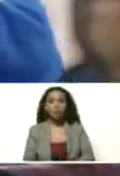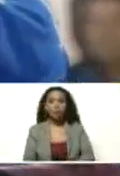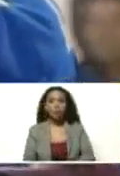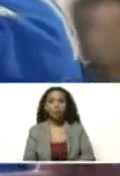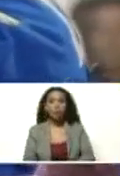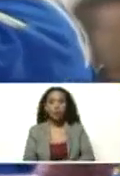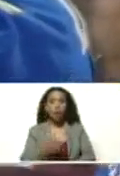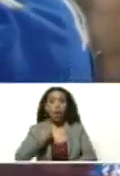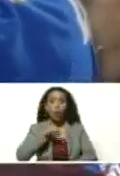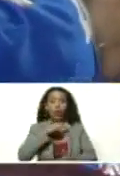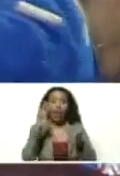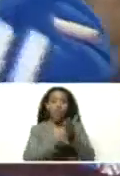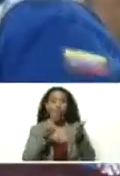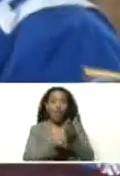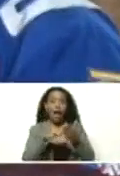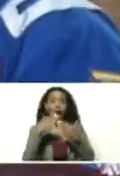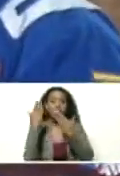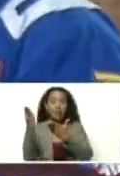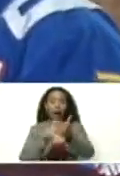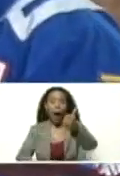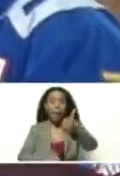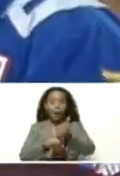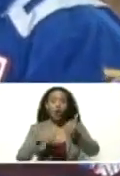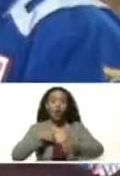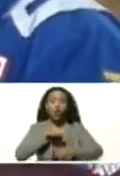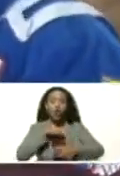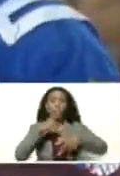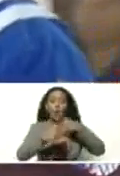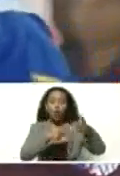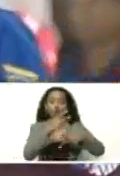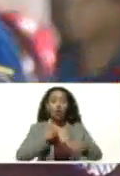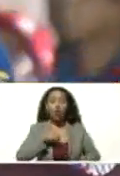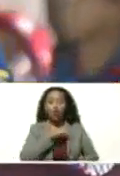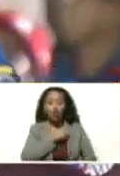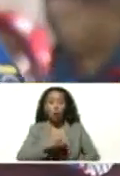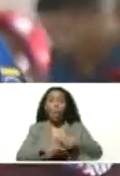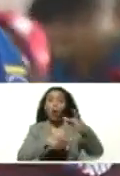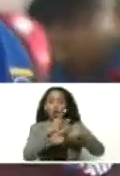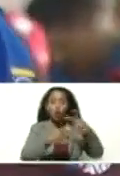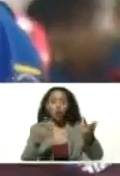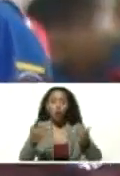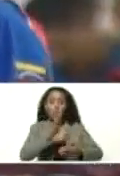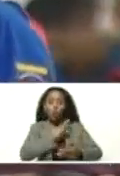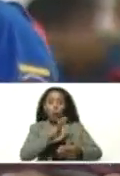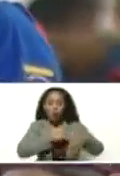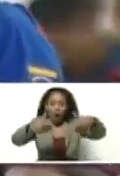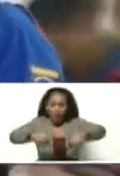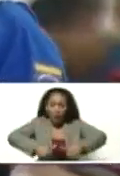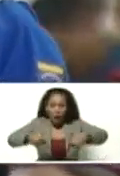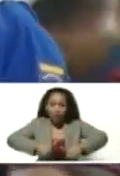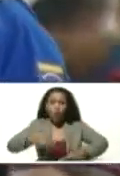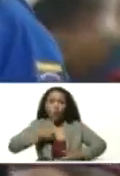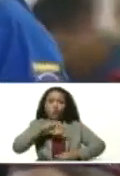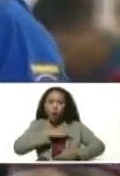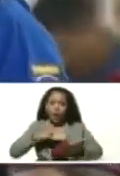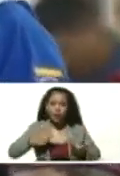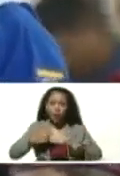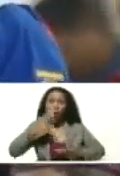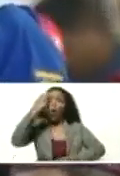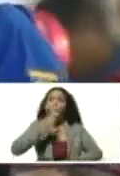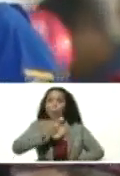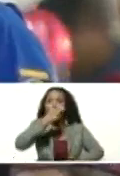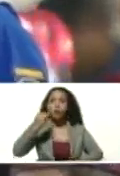Nuestra verdad es esa, detrás de usted, estamos produciendo. Y estamos produciendo con nuestra gallardía, con nuestro